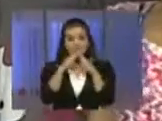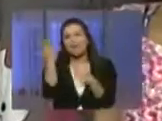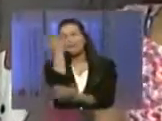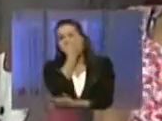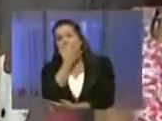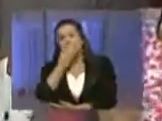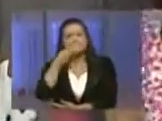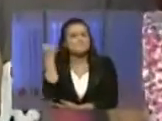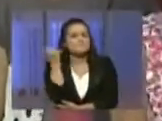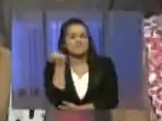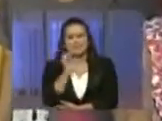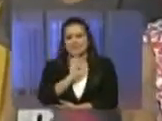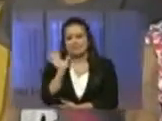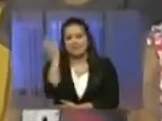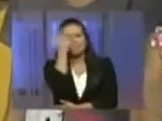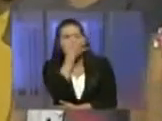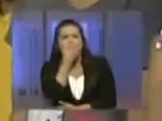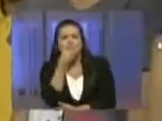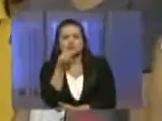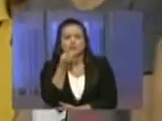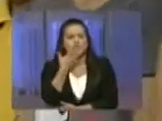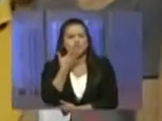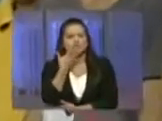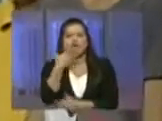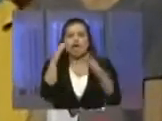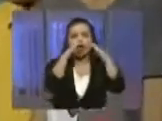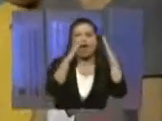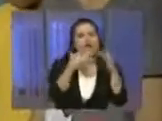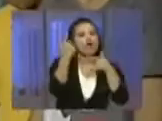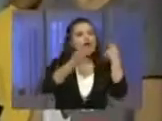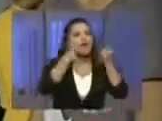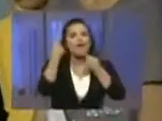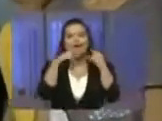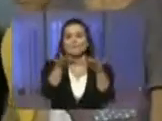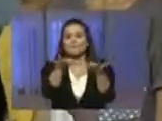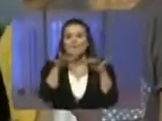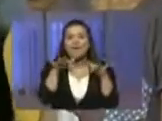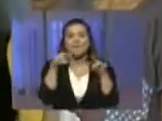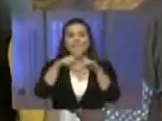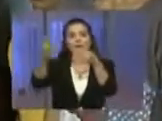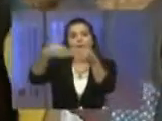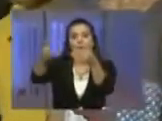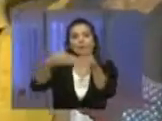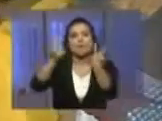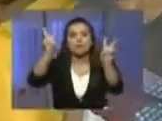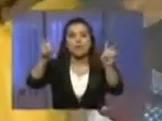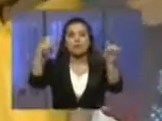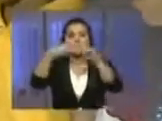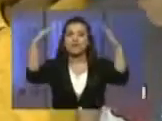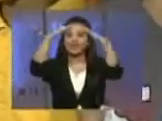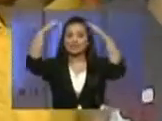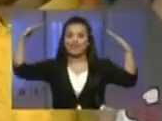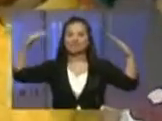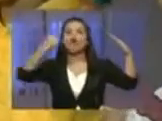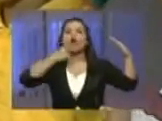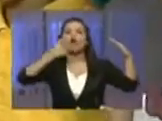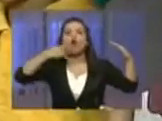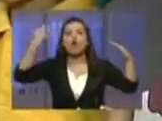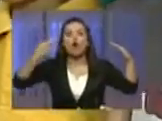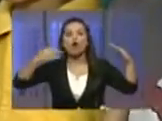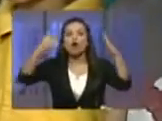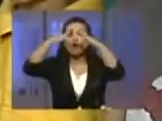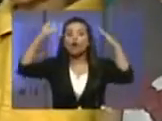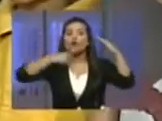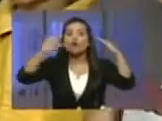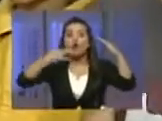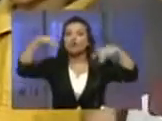bellísimas con mucho color puertas y ventanas nuevas y lo mejor un techo rojo rojito que cuando llueve nuestra